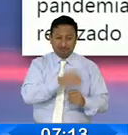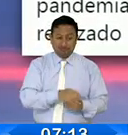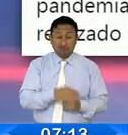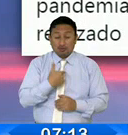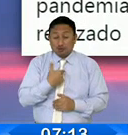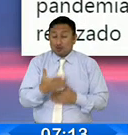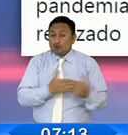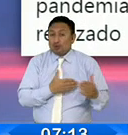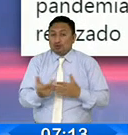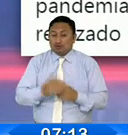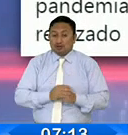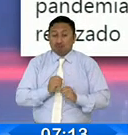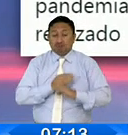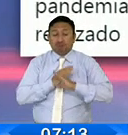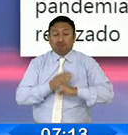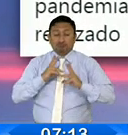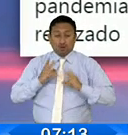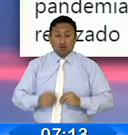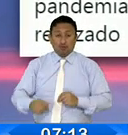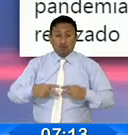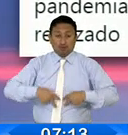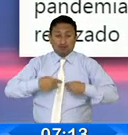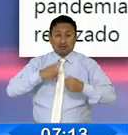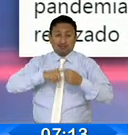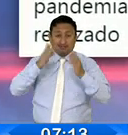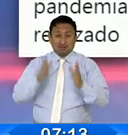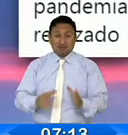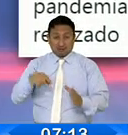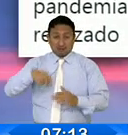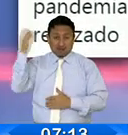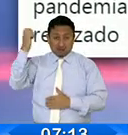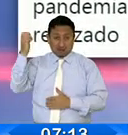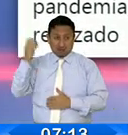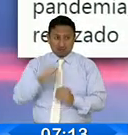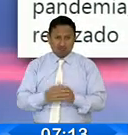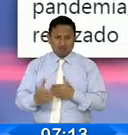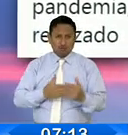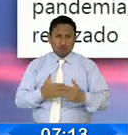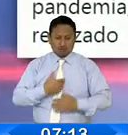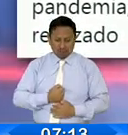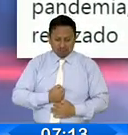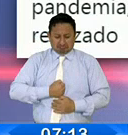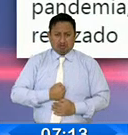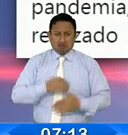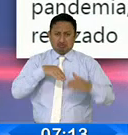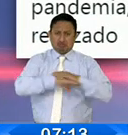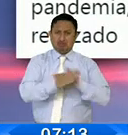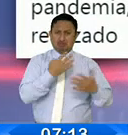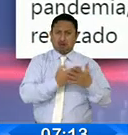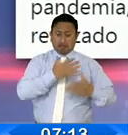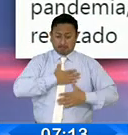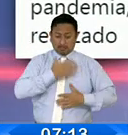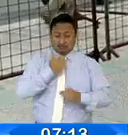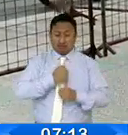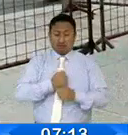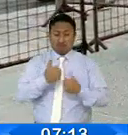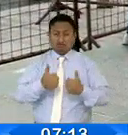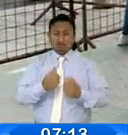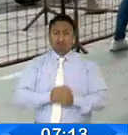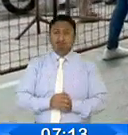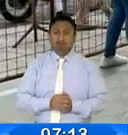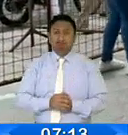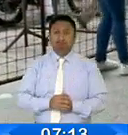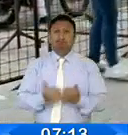defender la salud de la vida de los quiteños durante la pandemia, lo haré con la frente en alto por el trabajo realizado. En este caso ya se